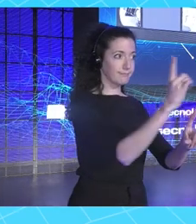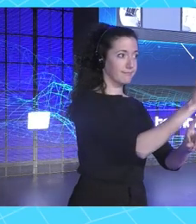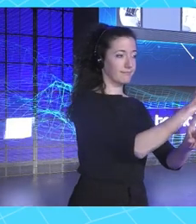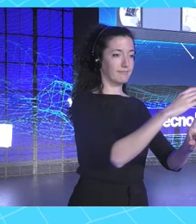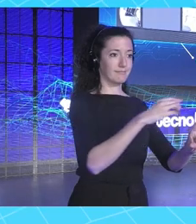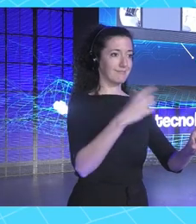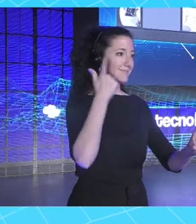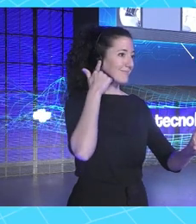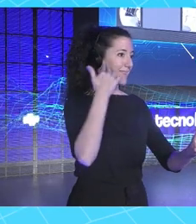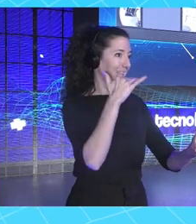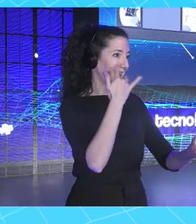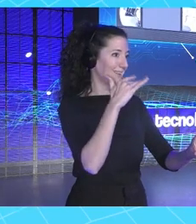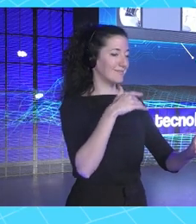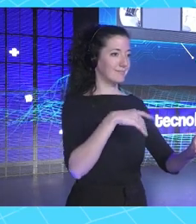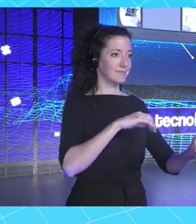toses